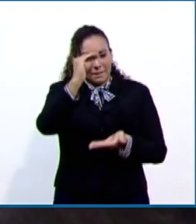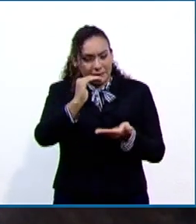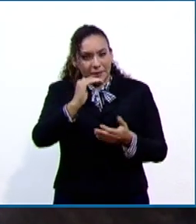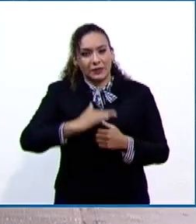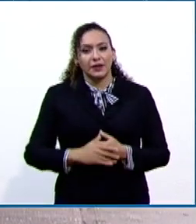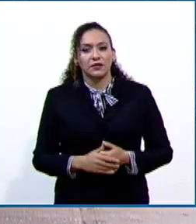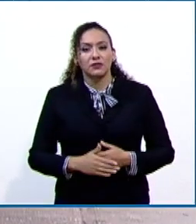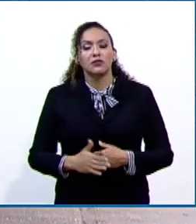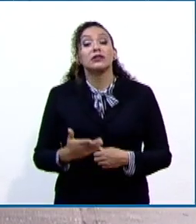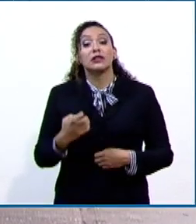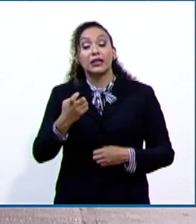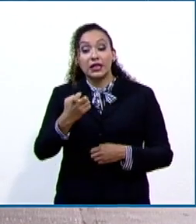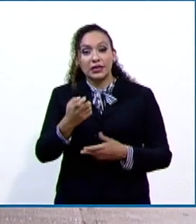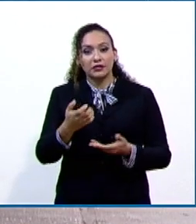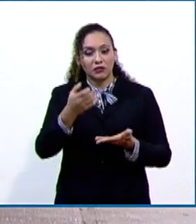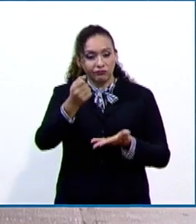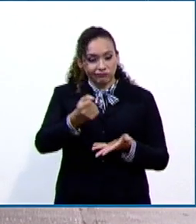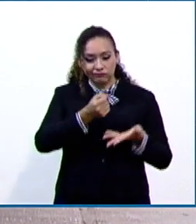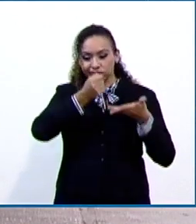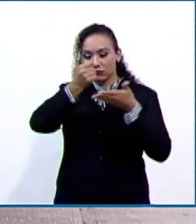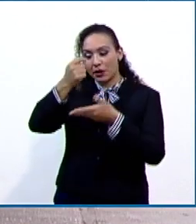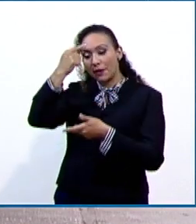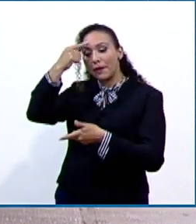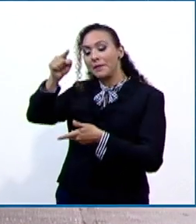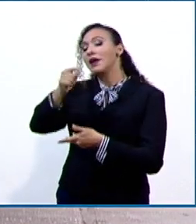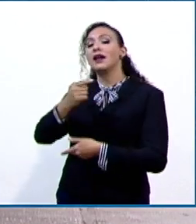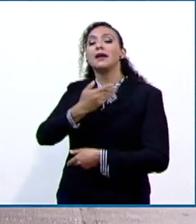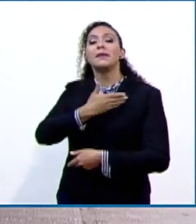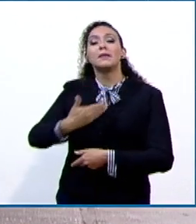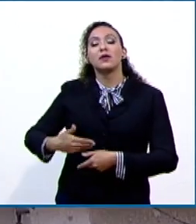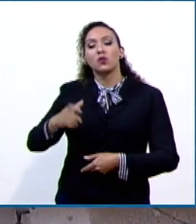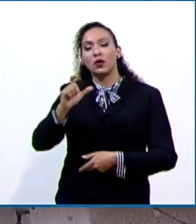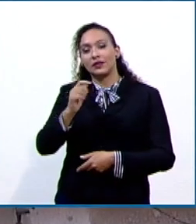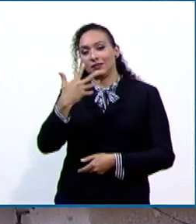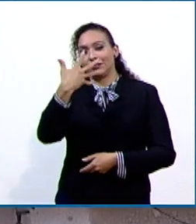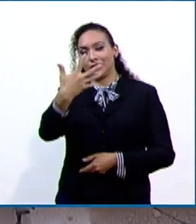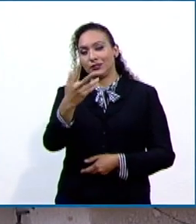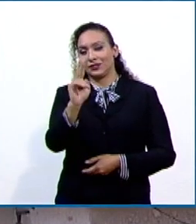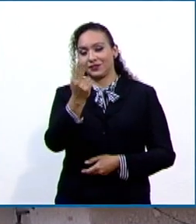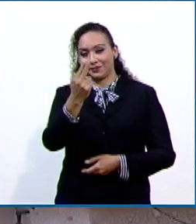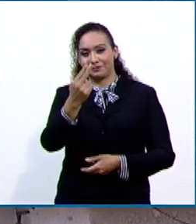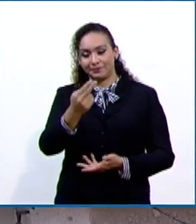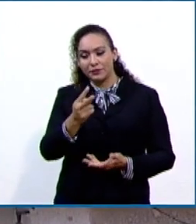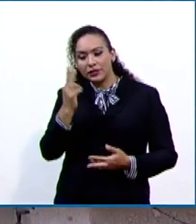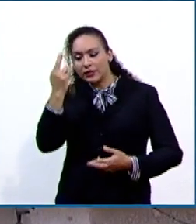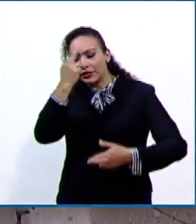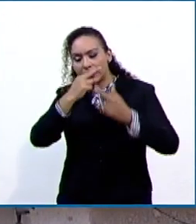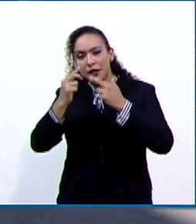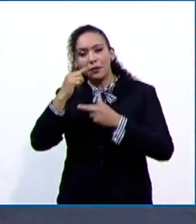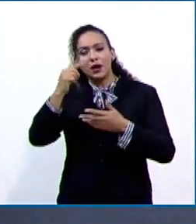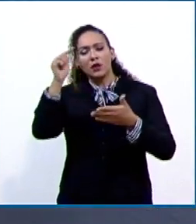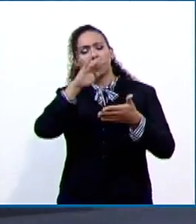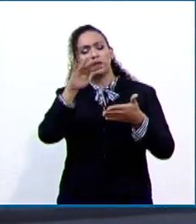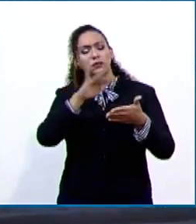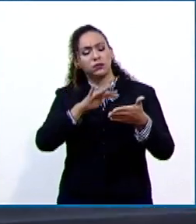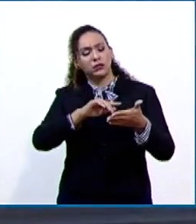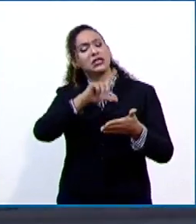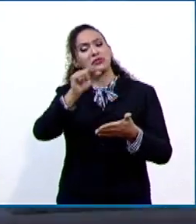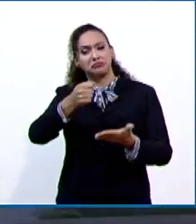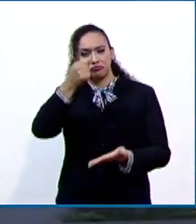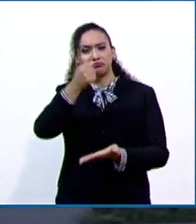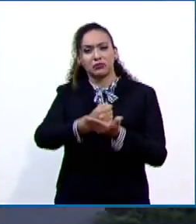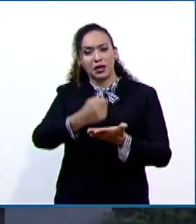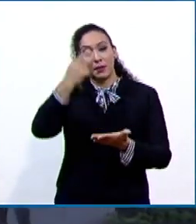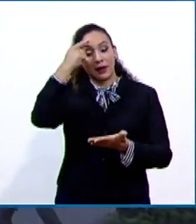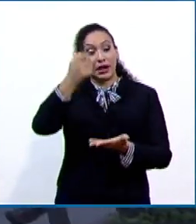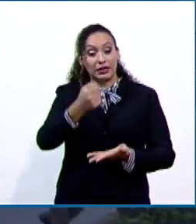institución, que será remitido al Ejecutivo Federal a más tardar el próximo 5 de noviembre para que se integre al proyecto de presupuesto de egresos